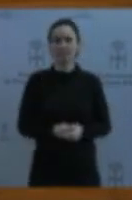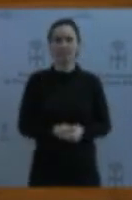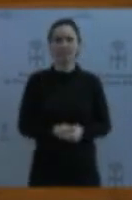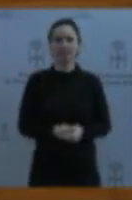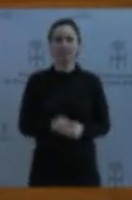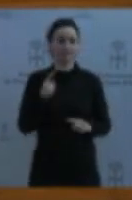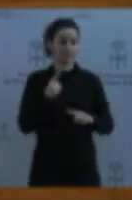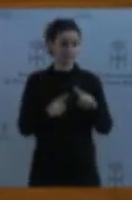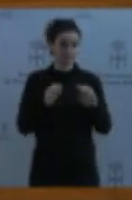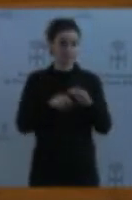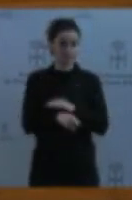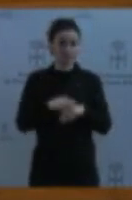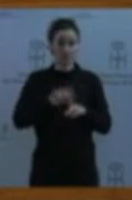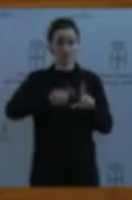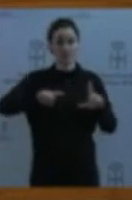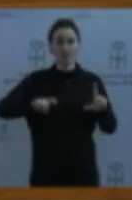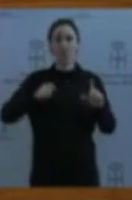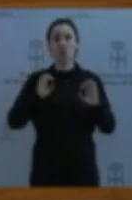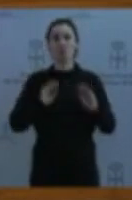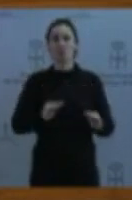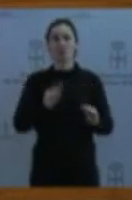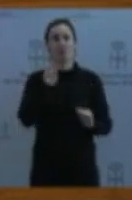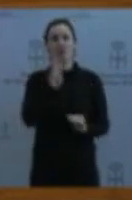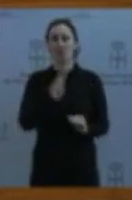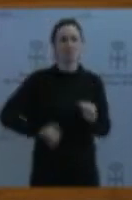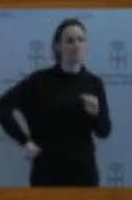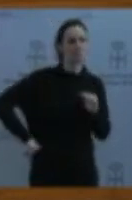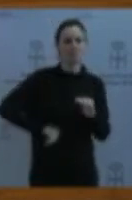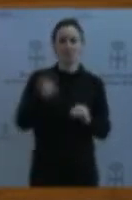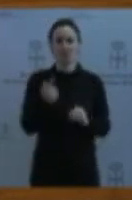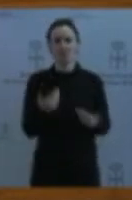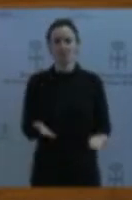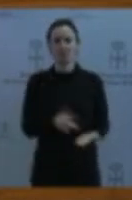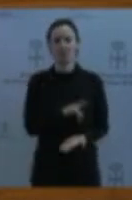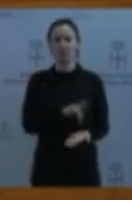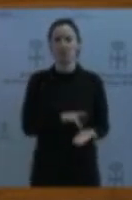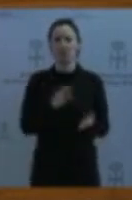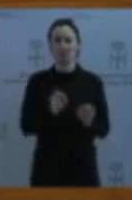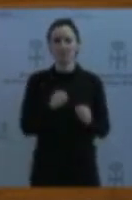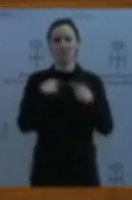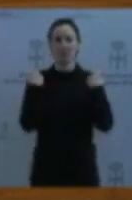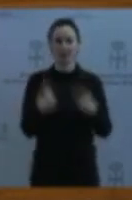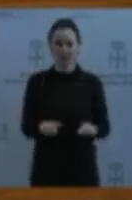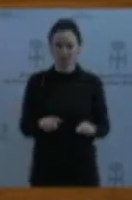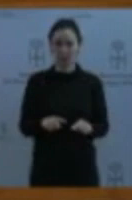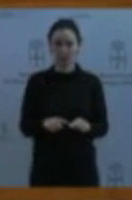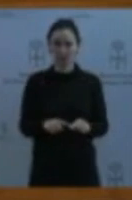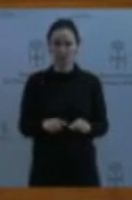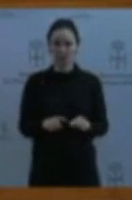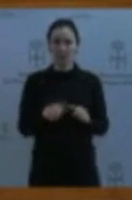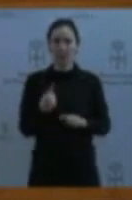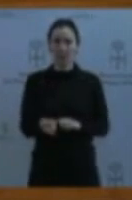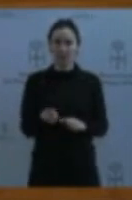máximo exponente cuando, preocupados después del fracaso de la ofensiva del Tet, acumularon los datos necesarios para formular la